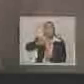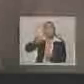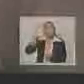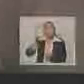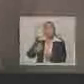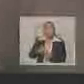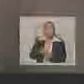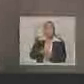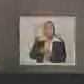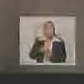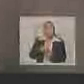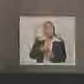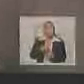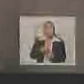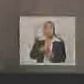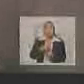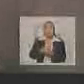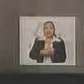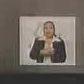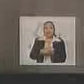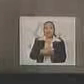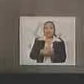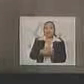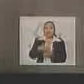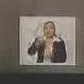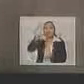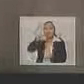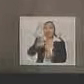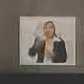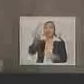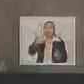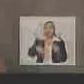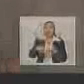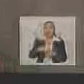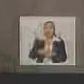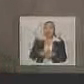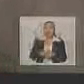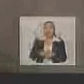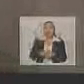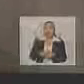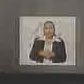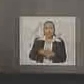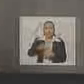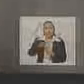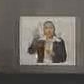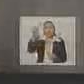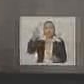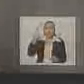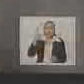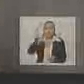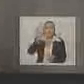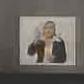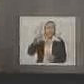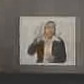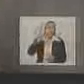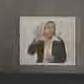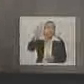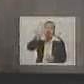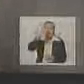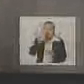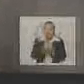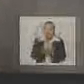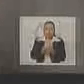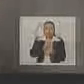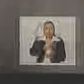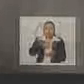tendrá 2 minutos para dirigir un mensaje final a la ciudadanía. Cabe resaltar que las y los candidatos son responsables de agotar o no